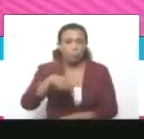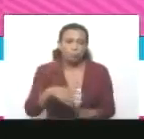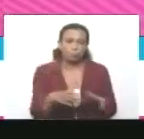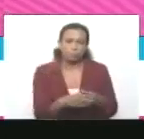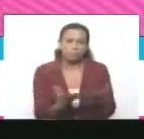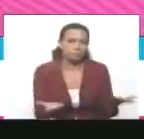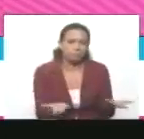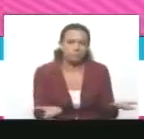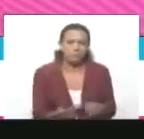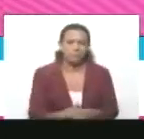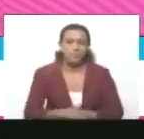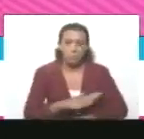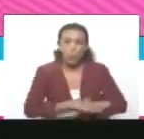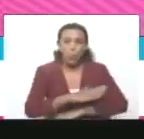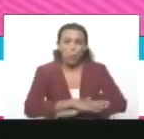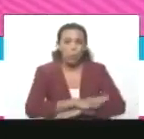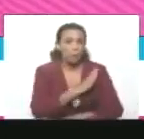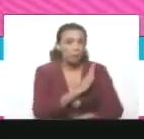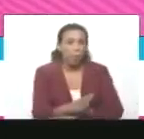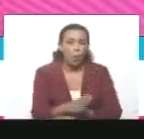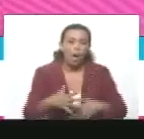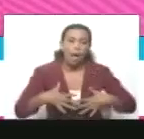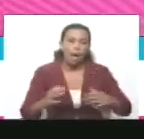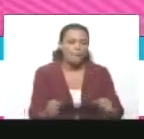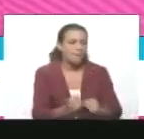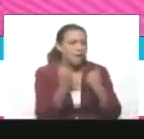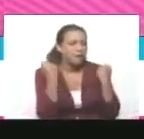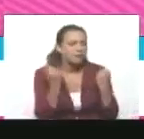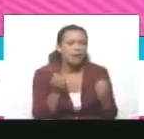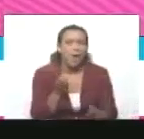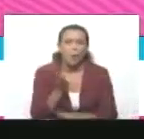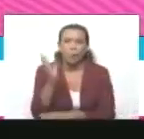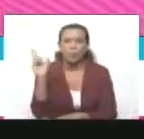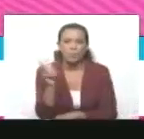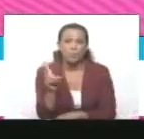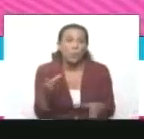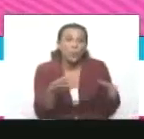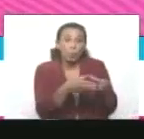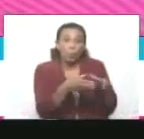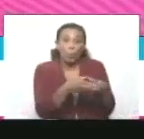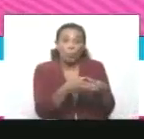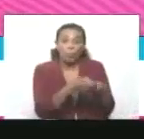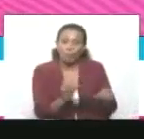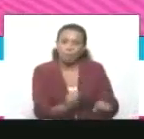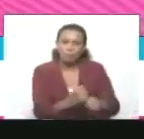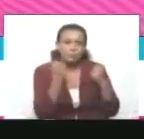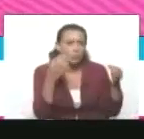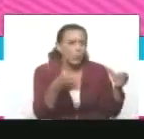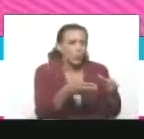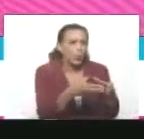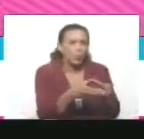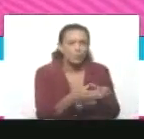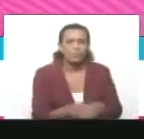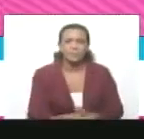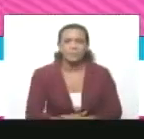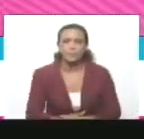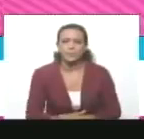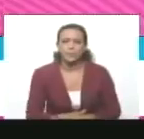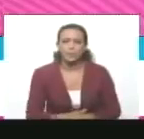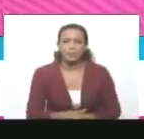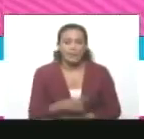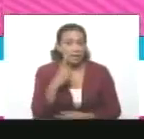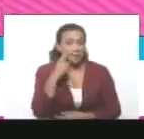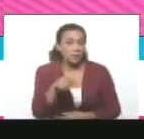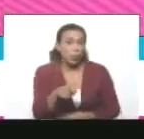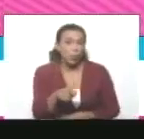esperpento. Y está condenado a fracasar siempre. Este grupo está condenado a fracasar siempre. Y a quedar